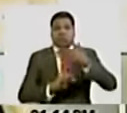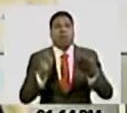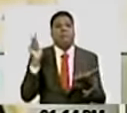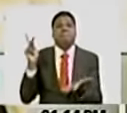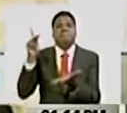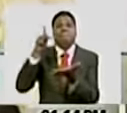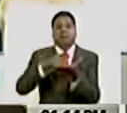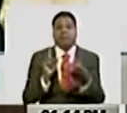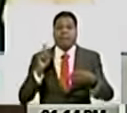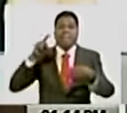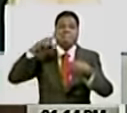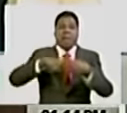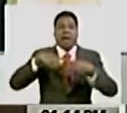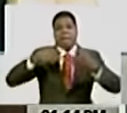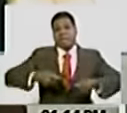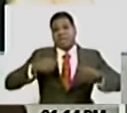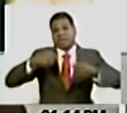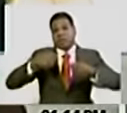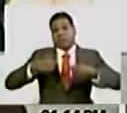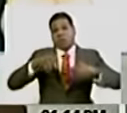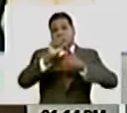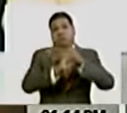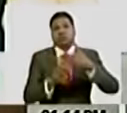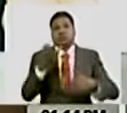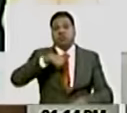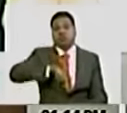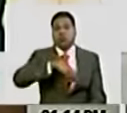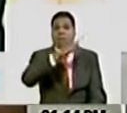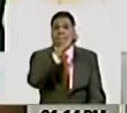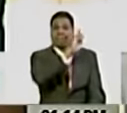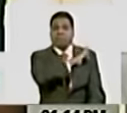del Mercosur y seguimos ejerciendo la presidencia pro tempore